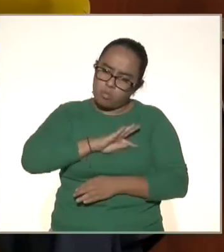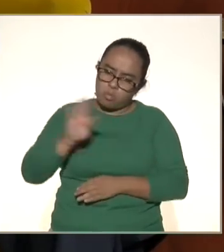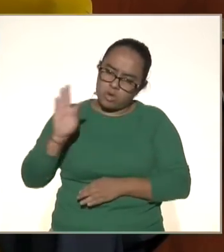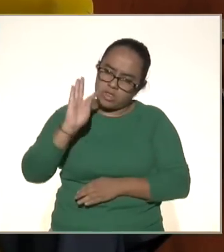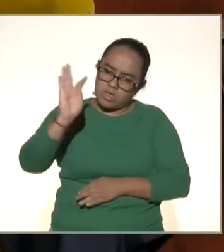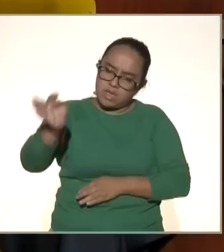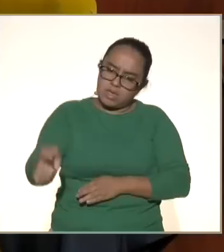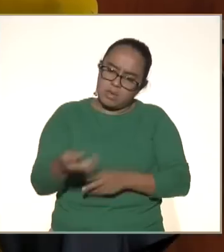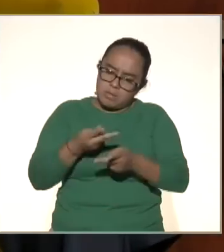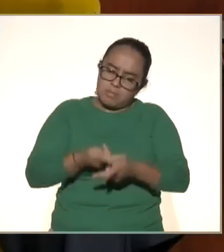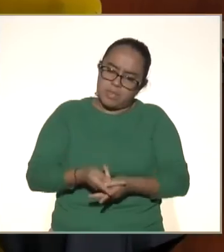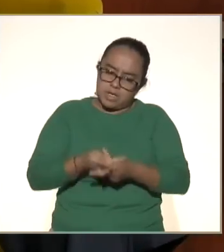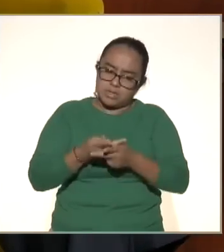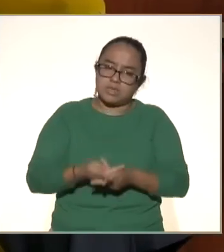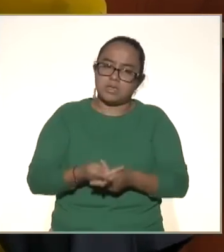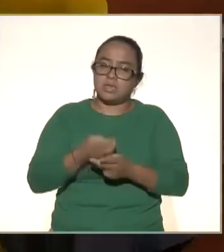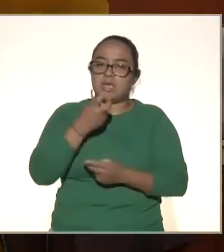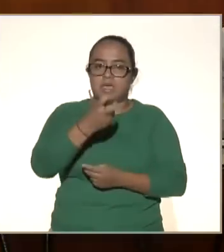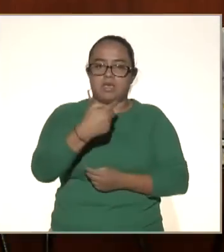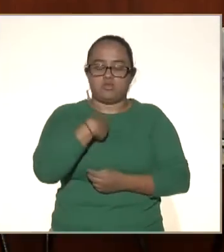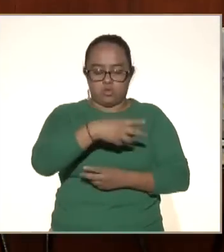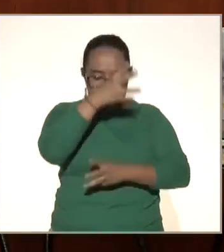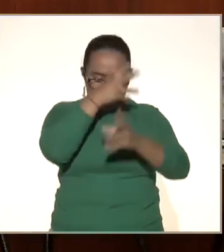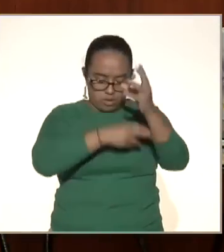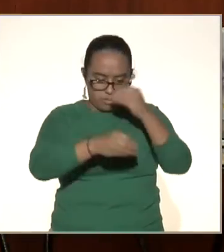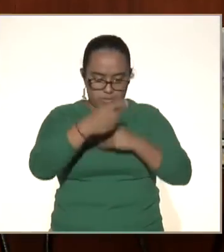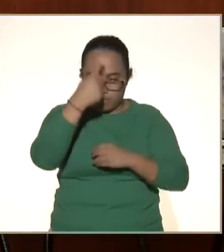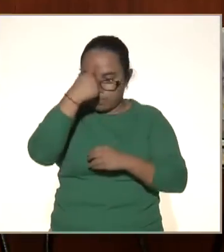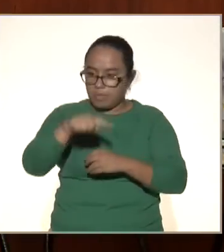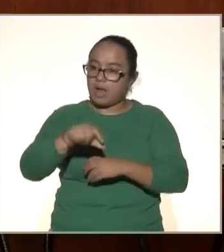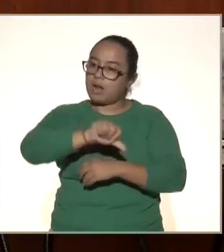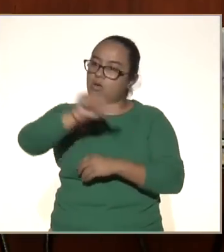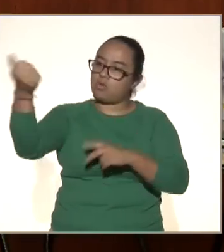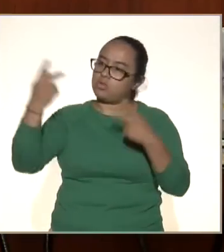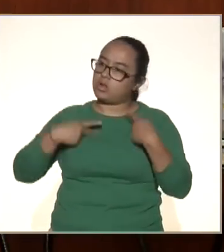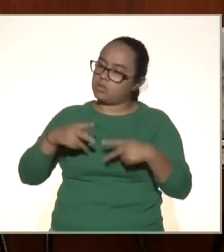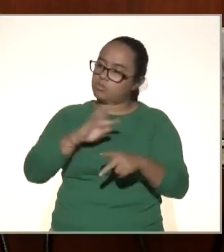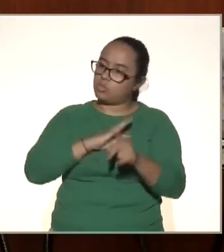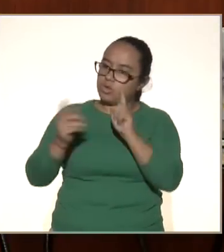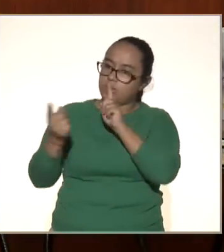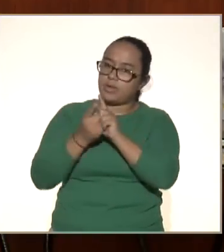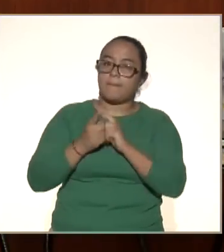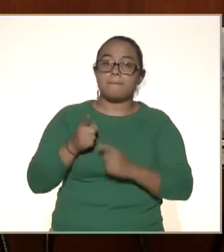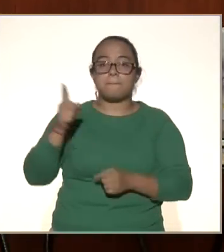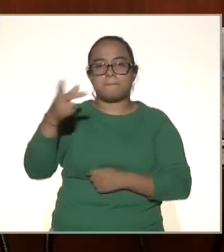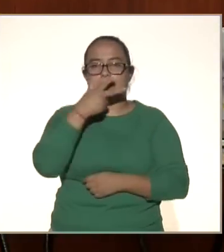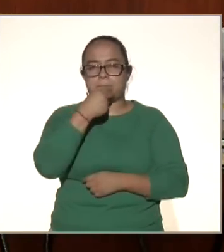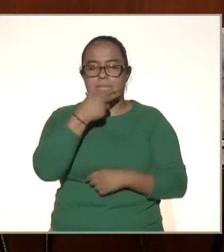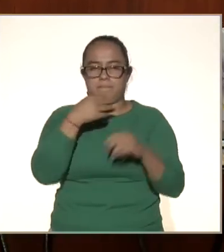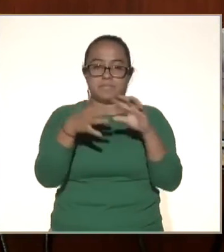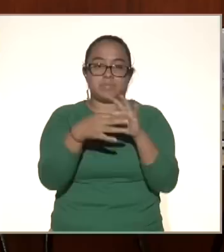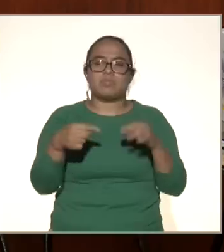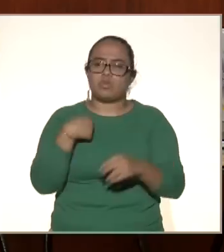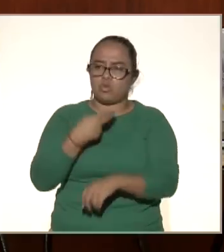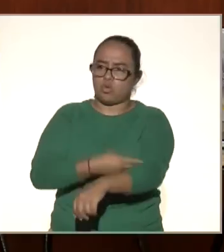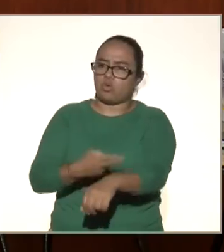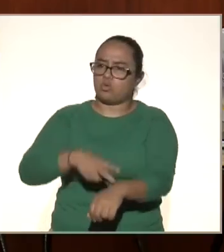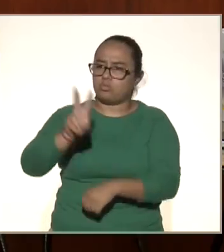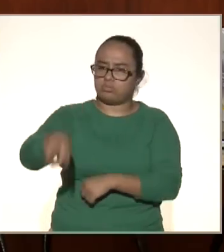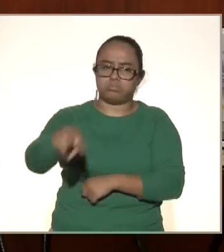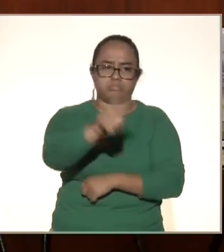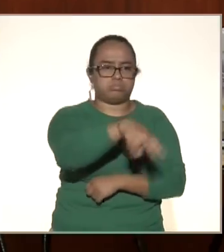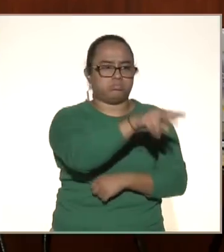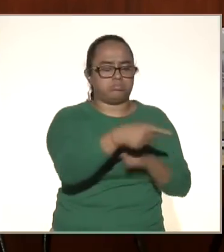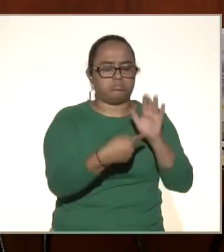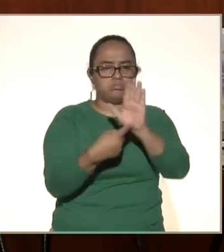para también estar en nosotros en sociedad. Ahora, este señor dice que es muy honesto, ¿no? Pero en